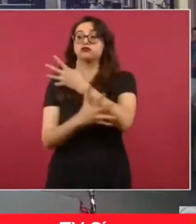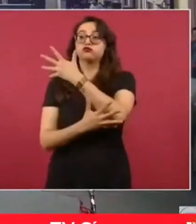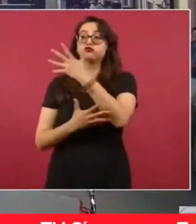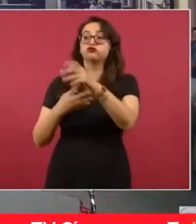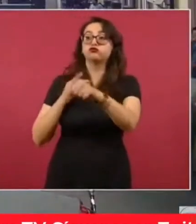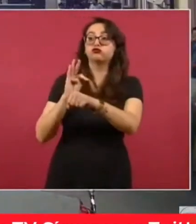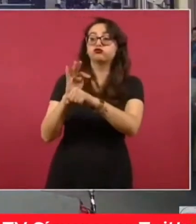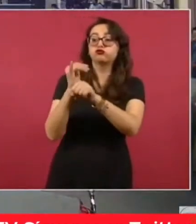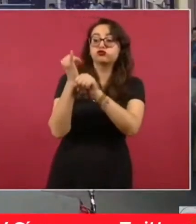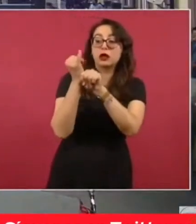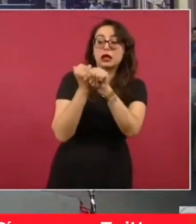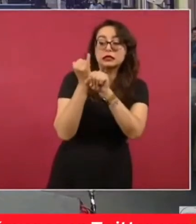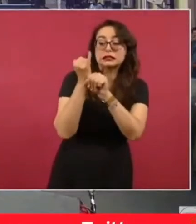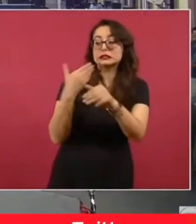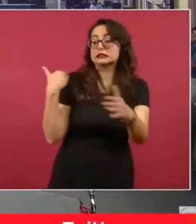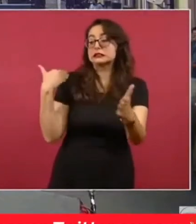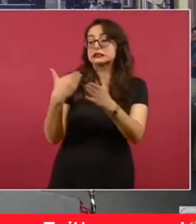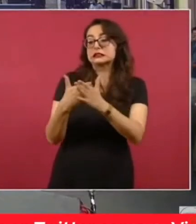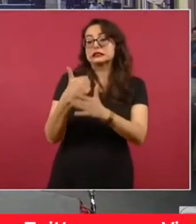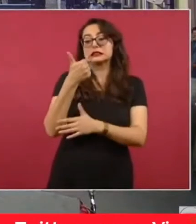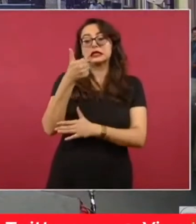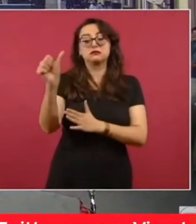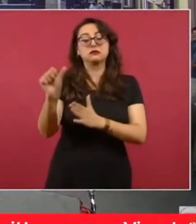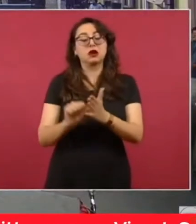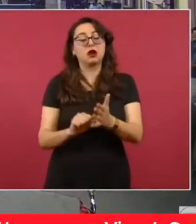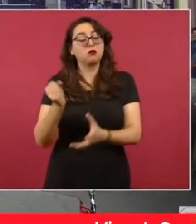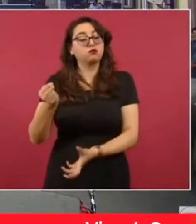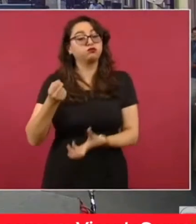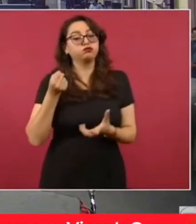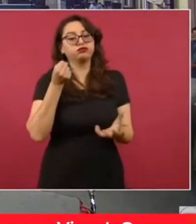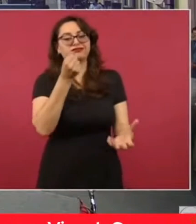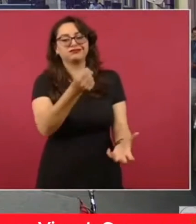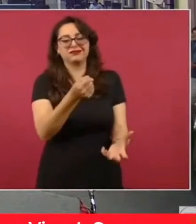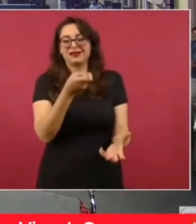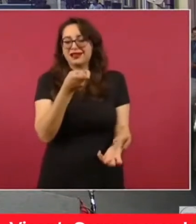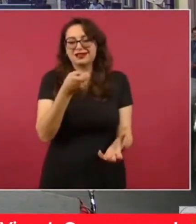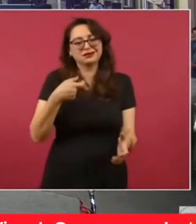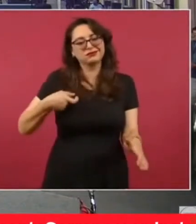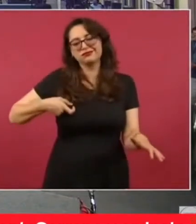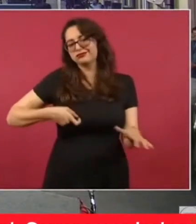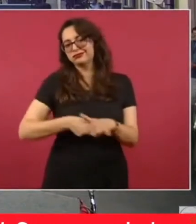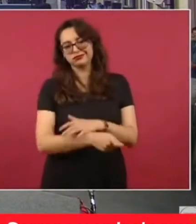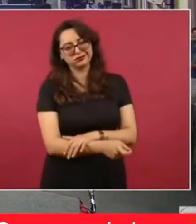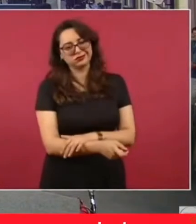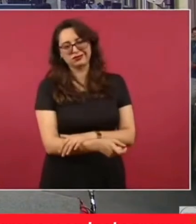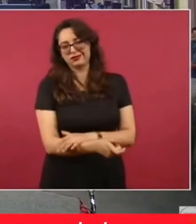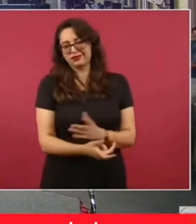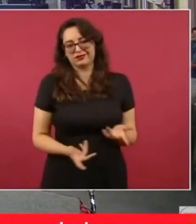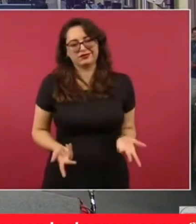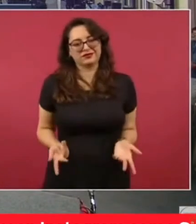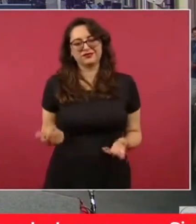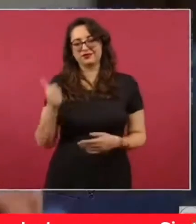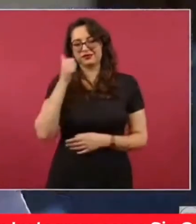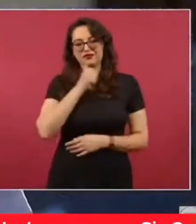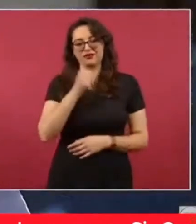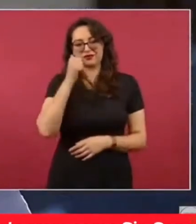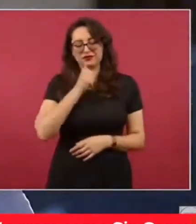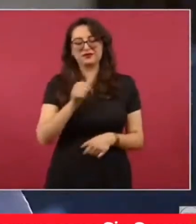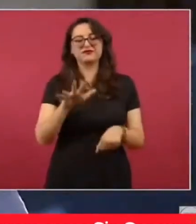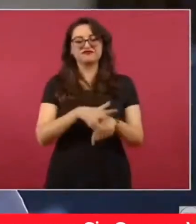su proyecto de sustentabilidad no o sea es decir en otro sentido pues Siempre han financiado o sea ellos